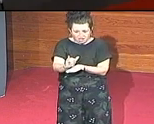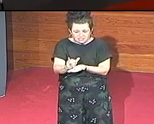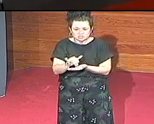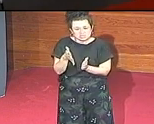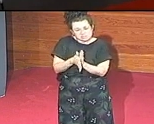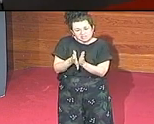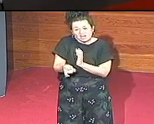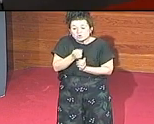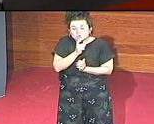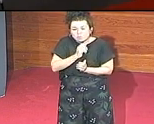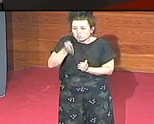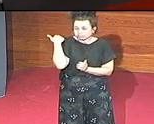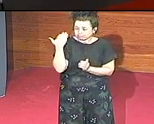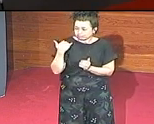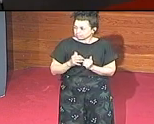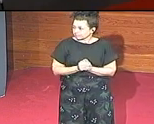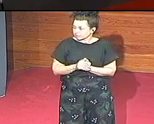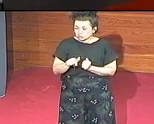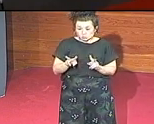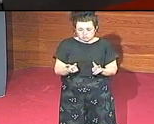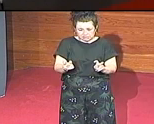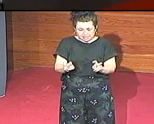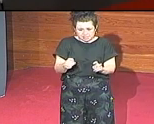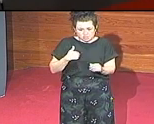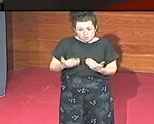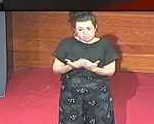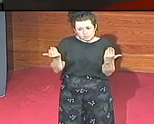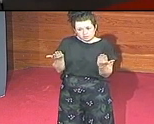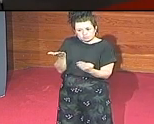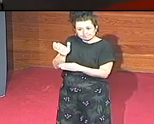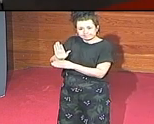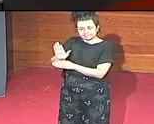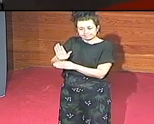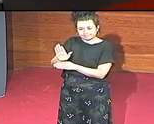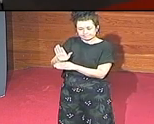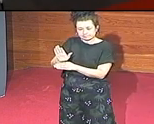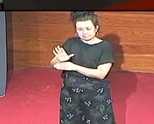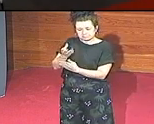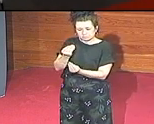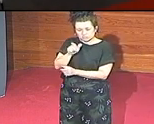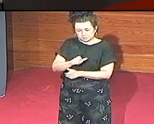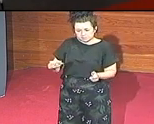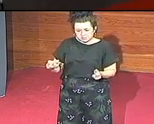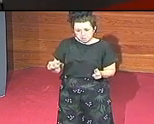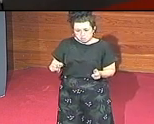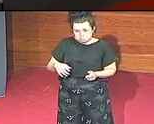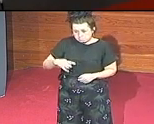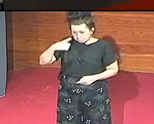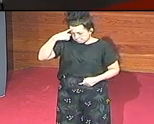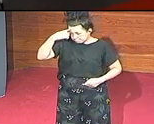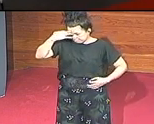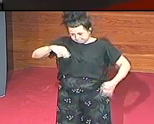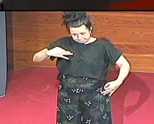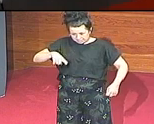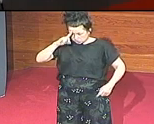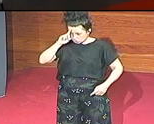este es un tema que yo cuando lo propuse en el periódico había mucha gente que no sabía que había pasado esta gente de mi